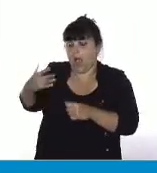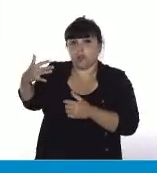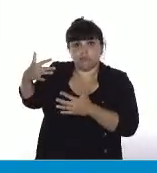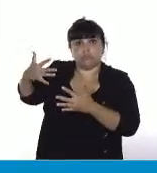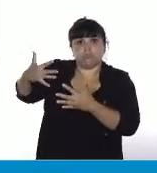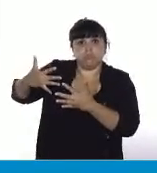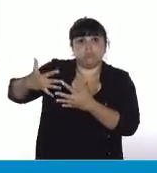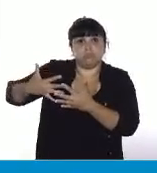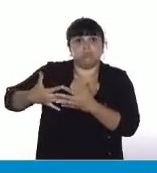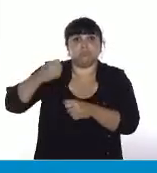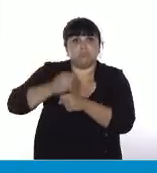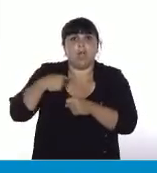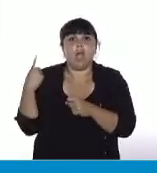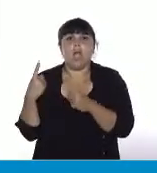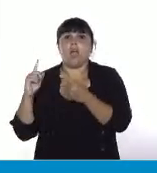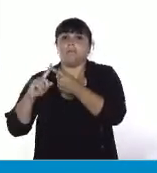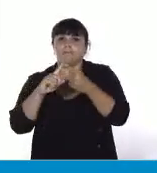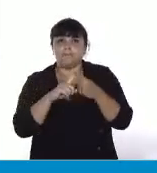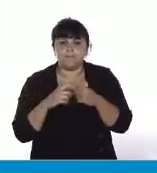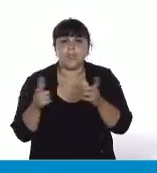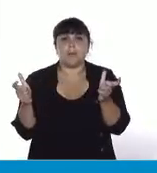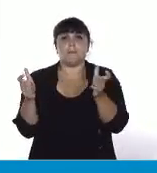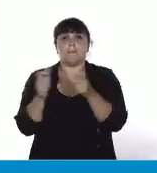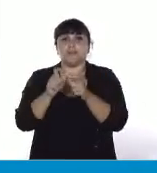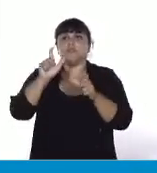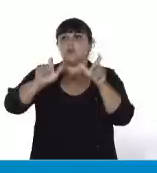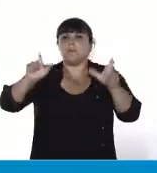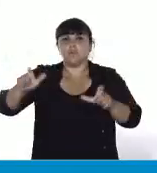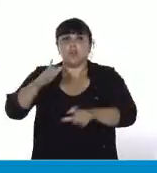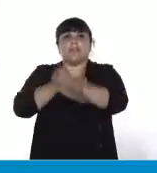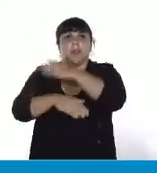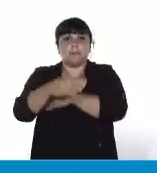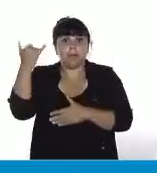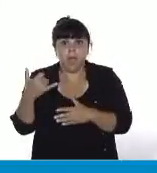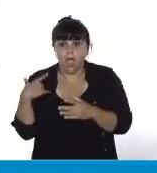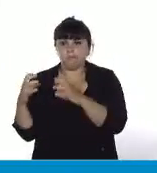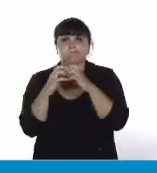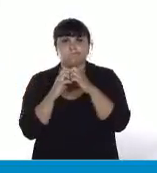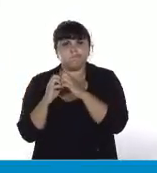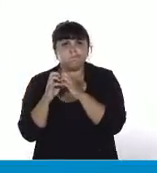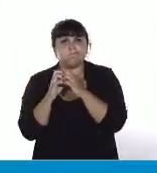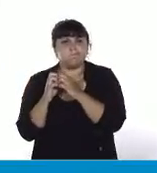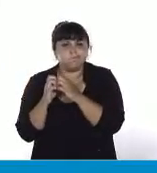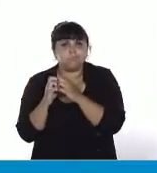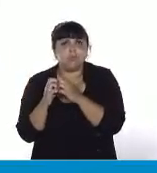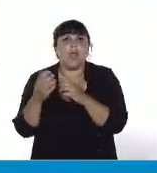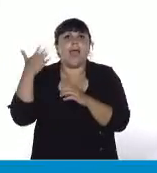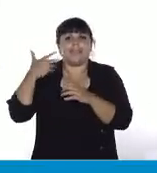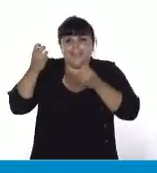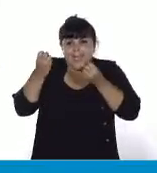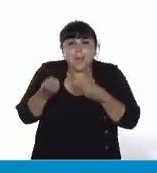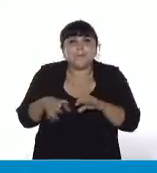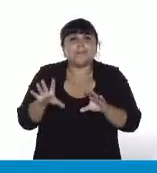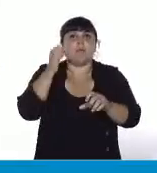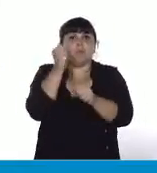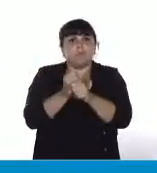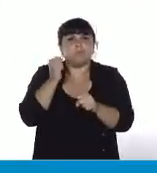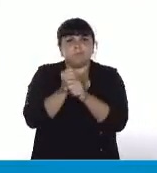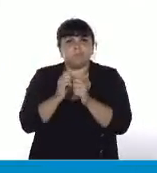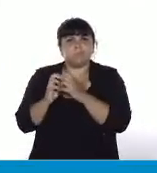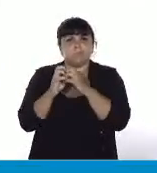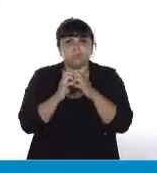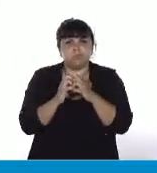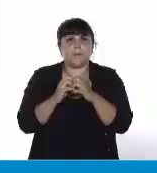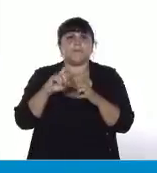que logramos desde la Comisión de Asuntos de las Personas con Discapacidad. Desde que comenzamos a trabajar en el mes de